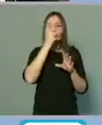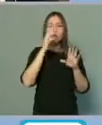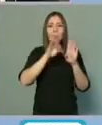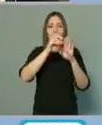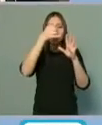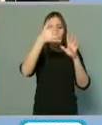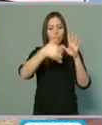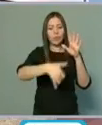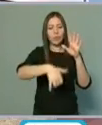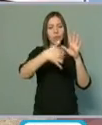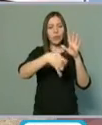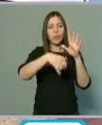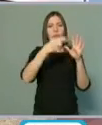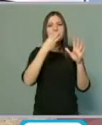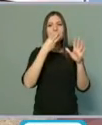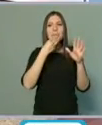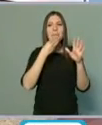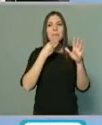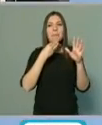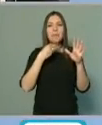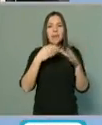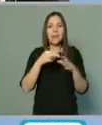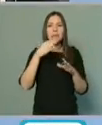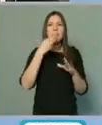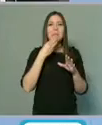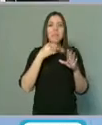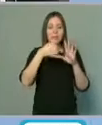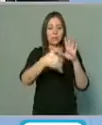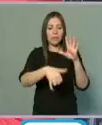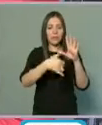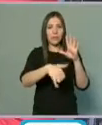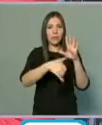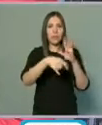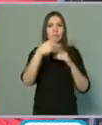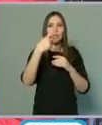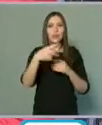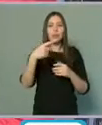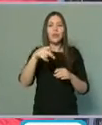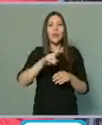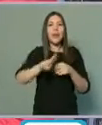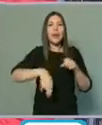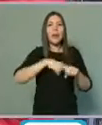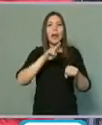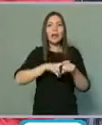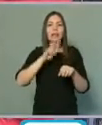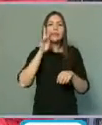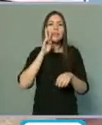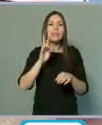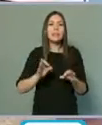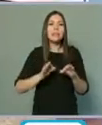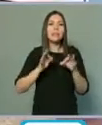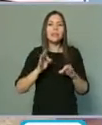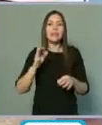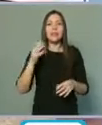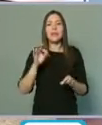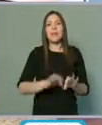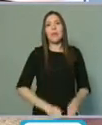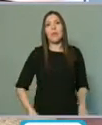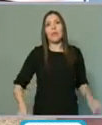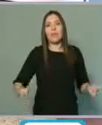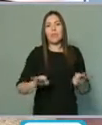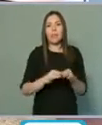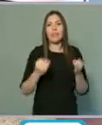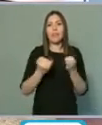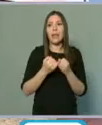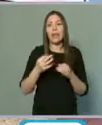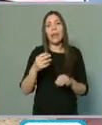va escurriendo la miel, y cómo la miel es ahora sí que en su estado más natural. Y es súper importante para